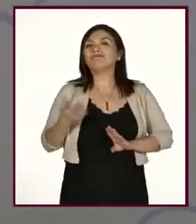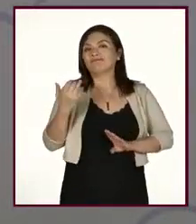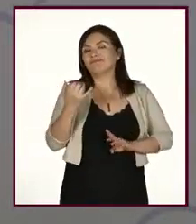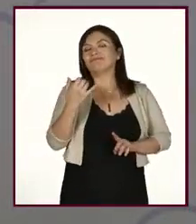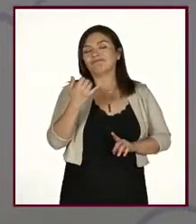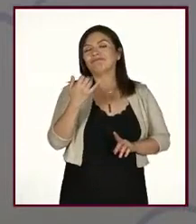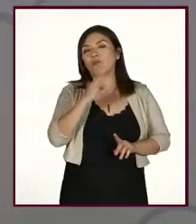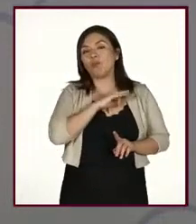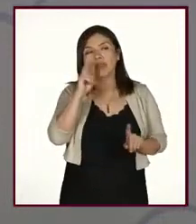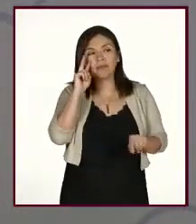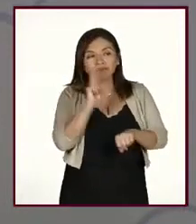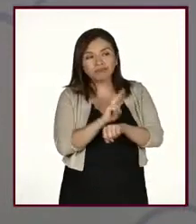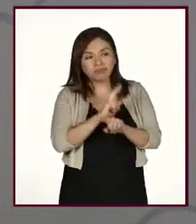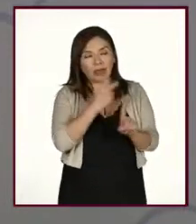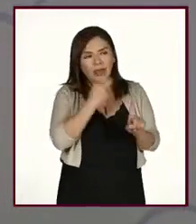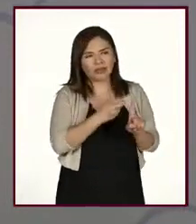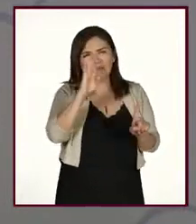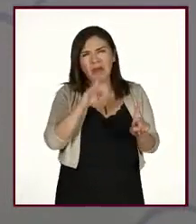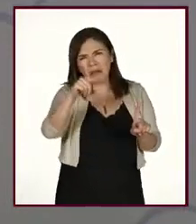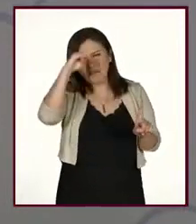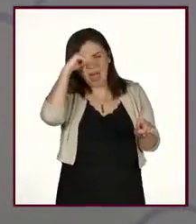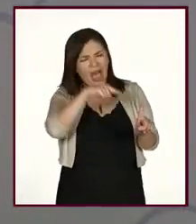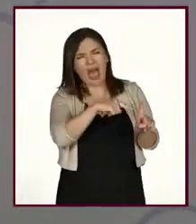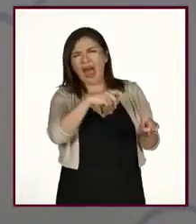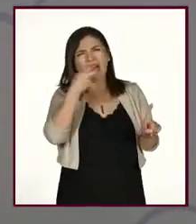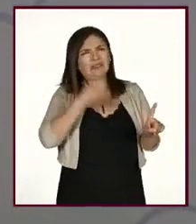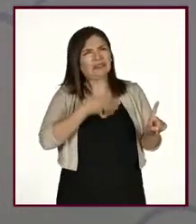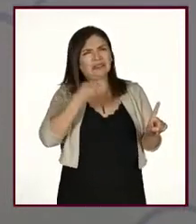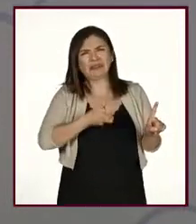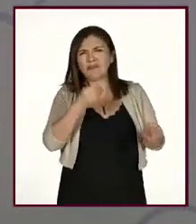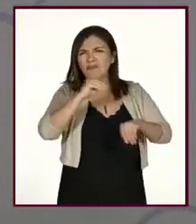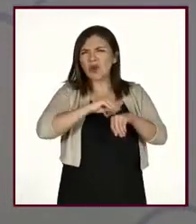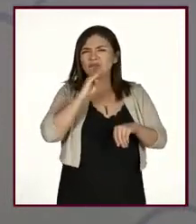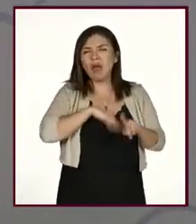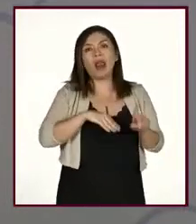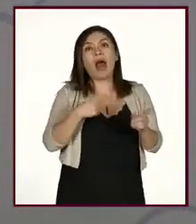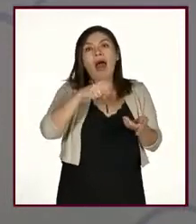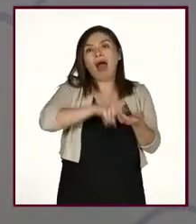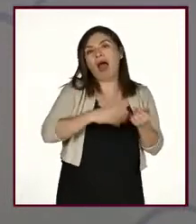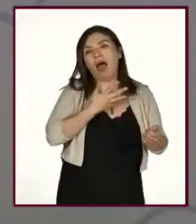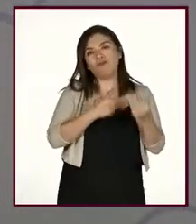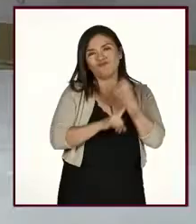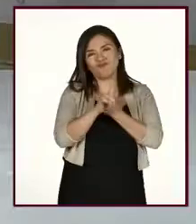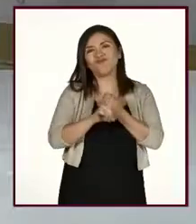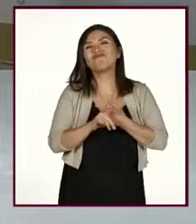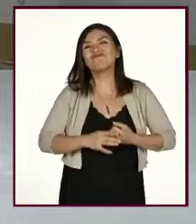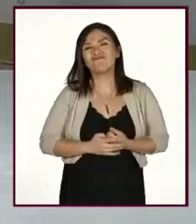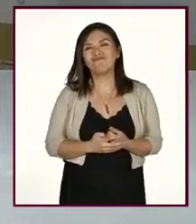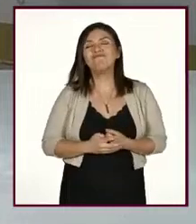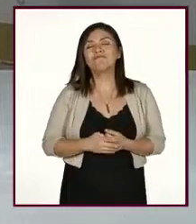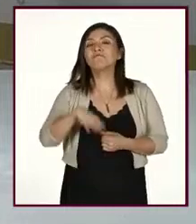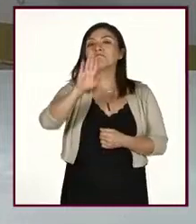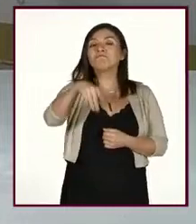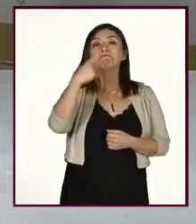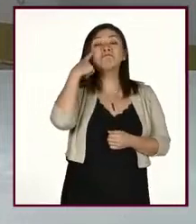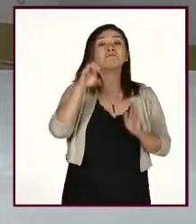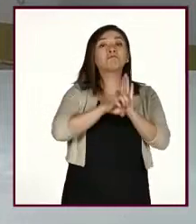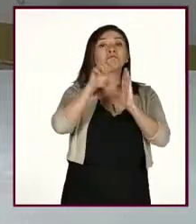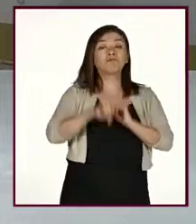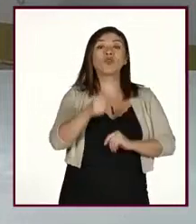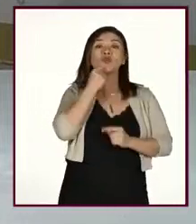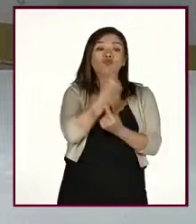manifestaciones que se observan como mala conducta, tanto en casa como en la escuela. Sí. Si un niño, niña,